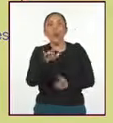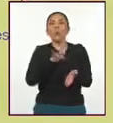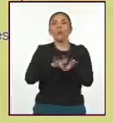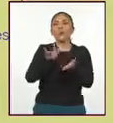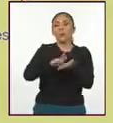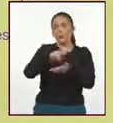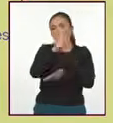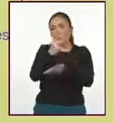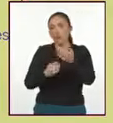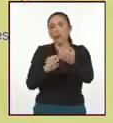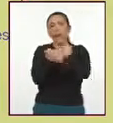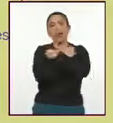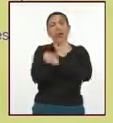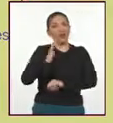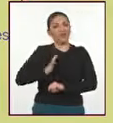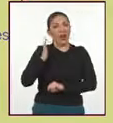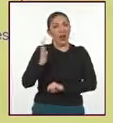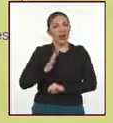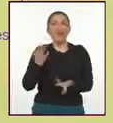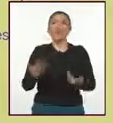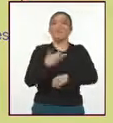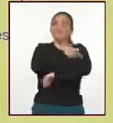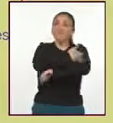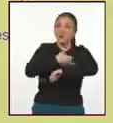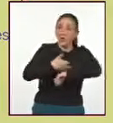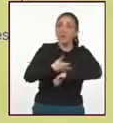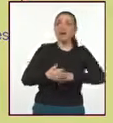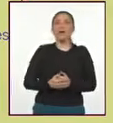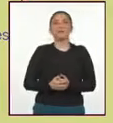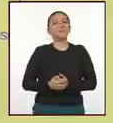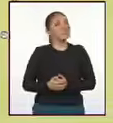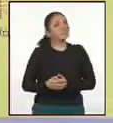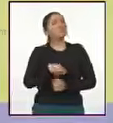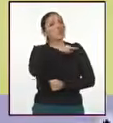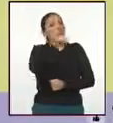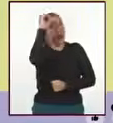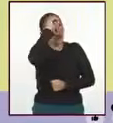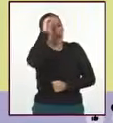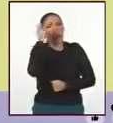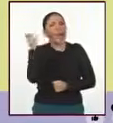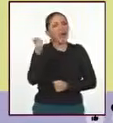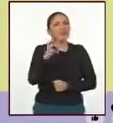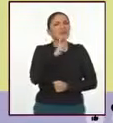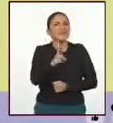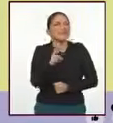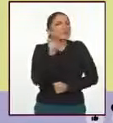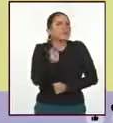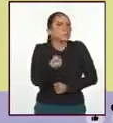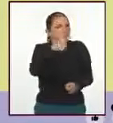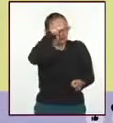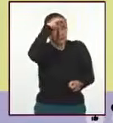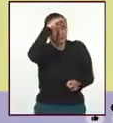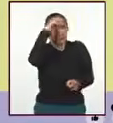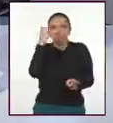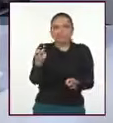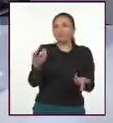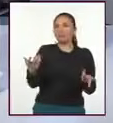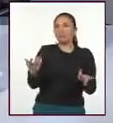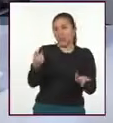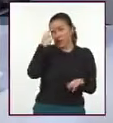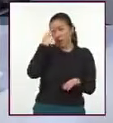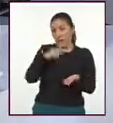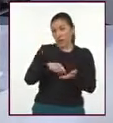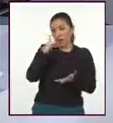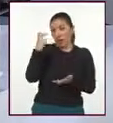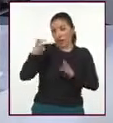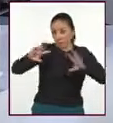de calidad, familia. ¿Qué opina de todas estas respuestas? ¿Qué cree al respecto? Creo que al final todo